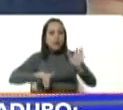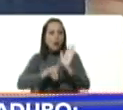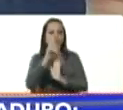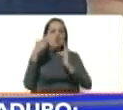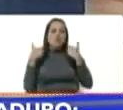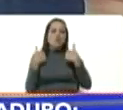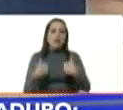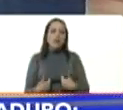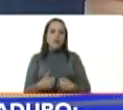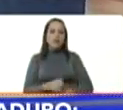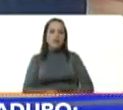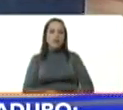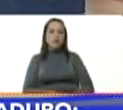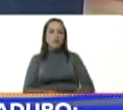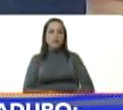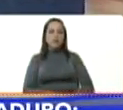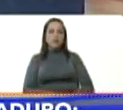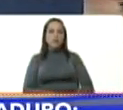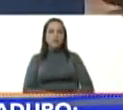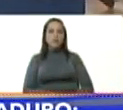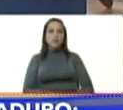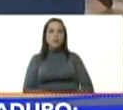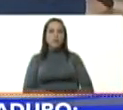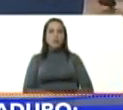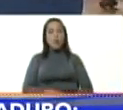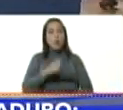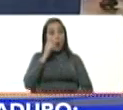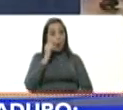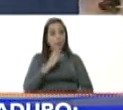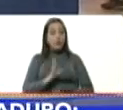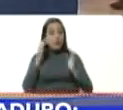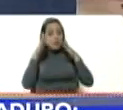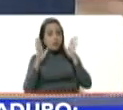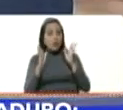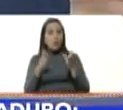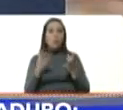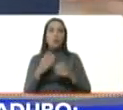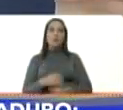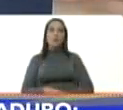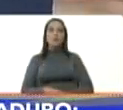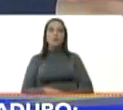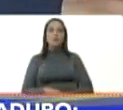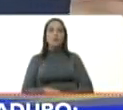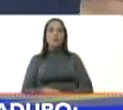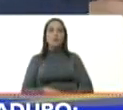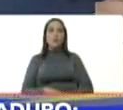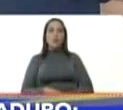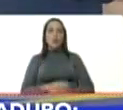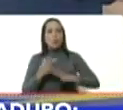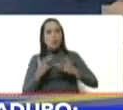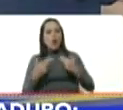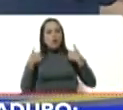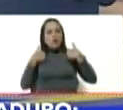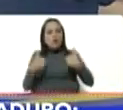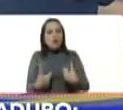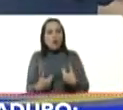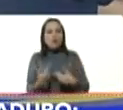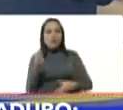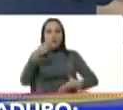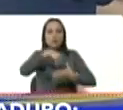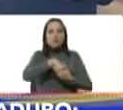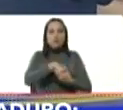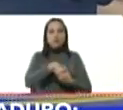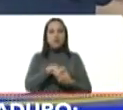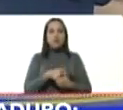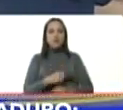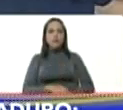humano, compañeros. Hombres que me escuchan, no saben cuánto crece el ser humano cuando se involucra